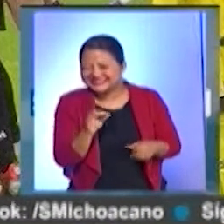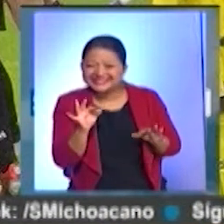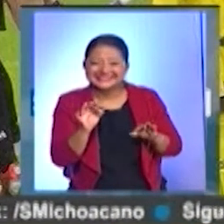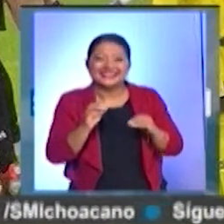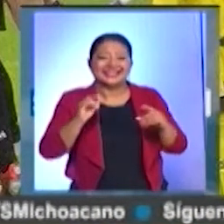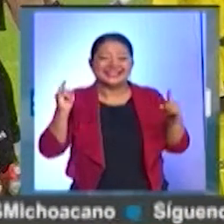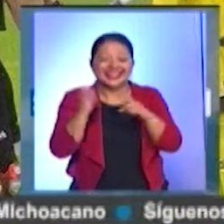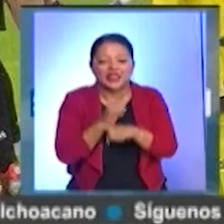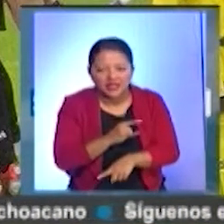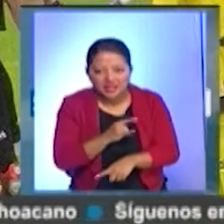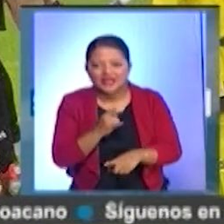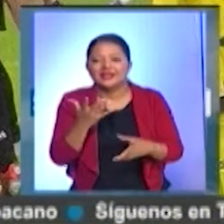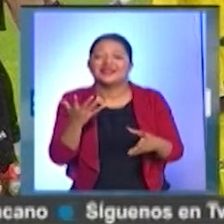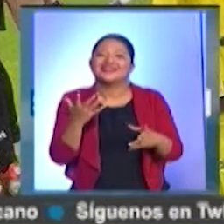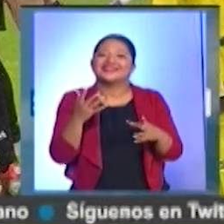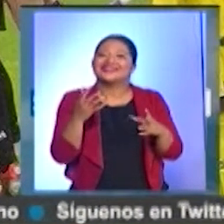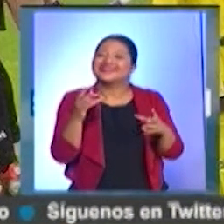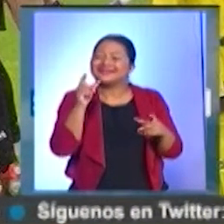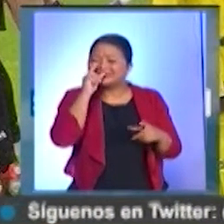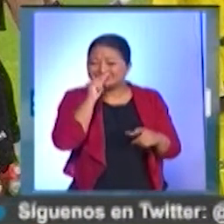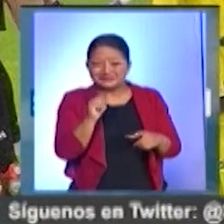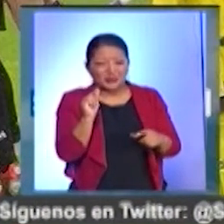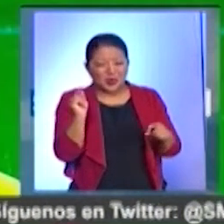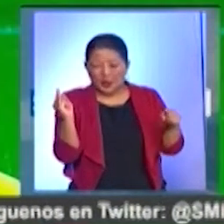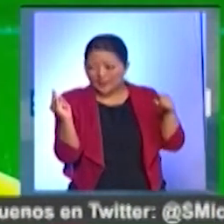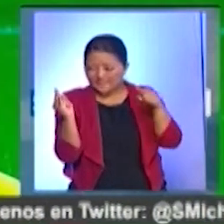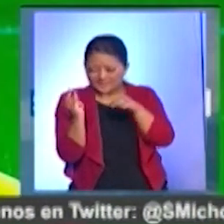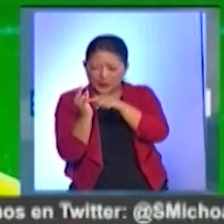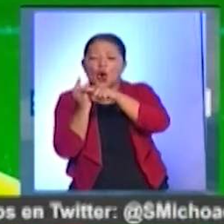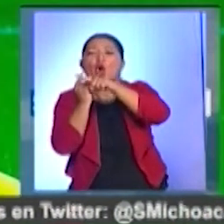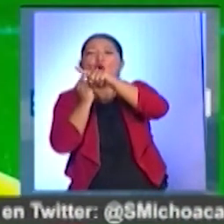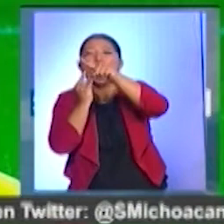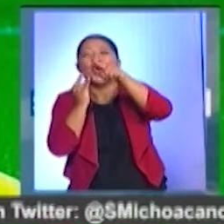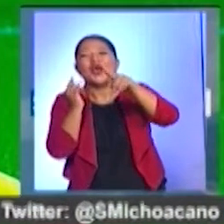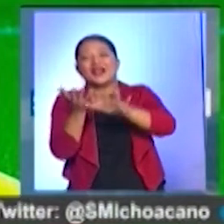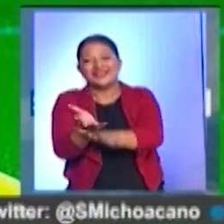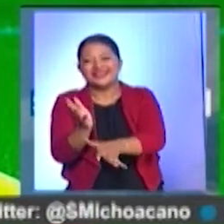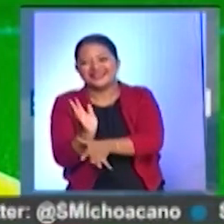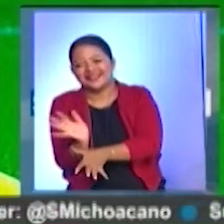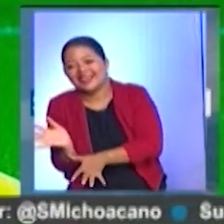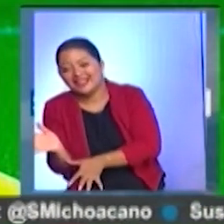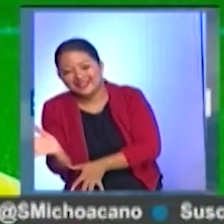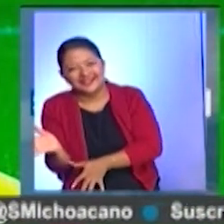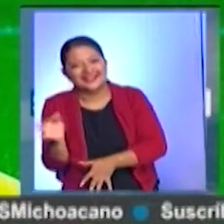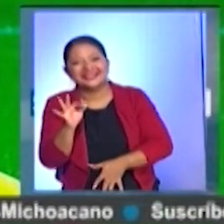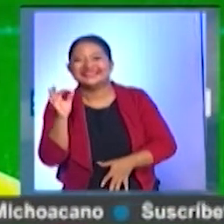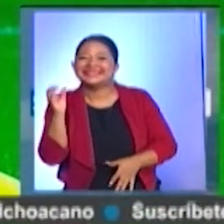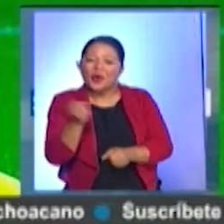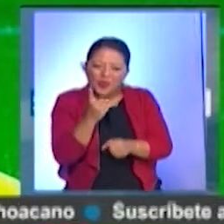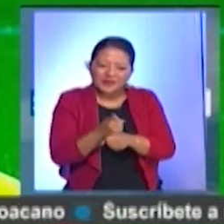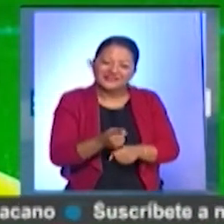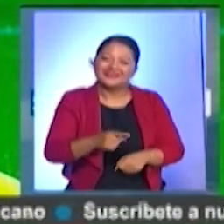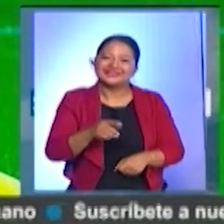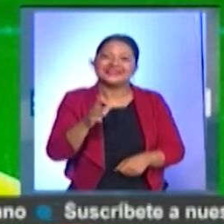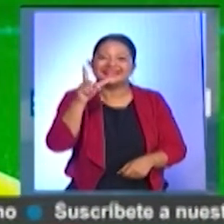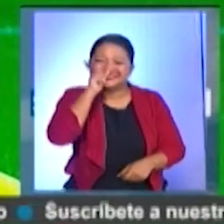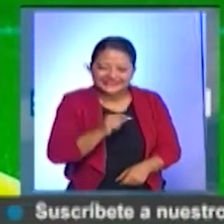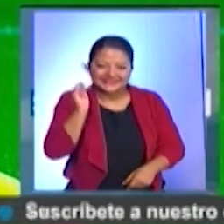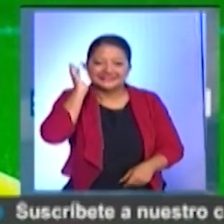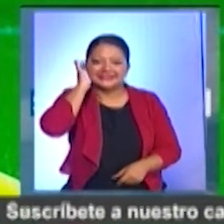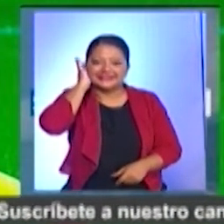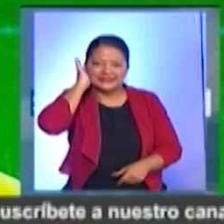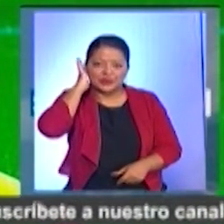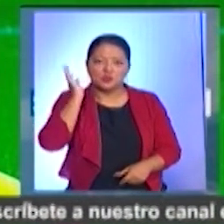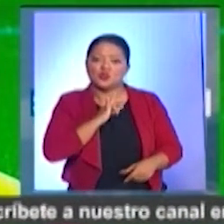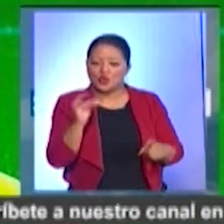servicio de funes mori dentro del área que lo dejó solo el impacto en la base del poste con el arquero vencido se fue la oportunidad formal de chance de jorge